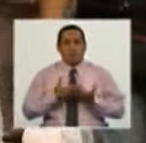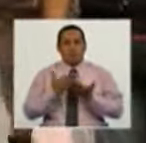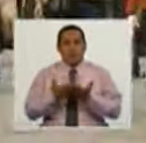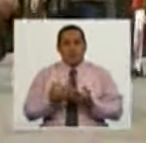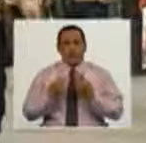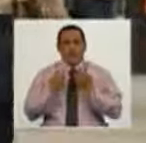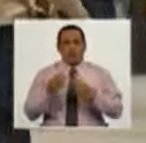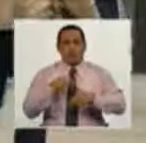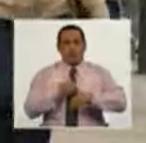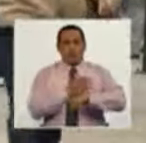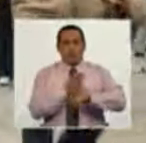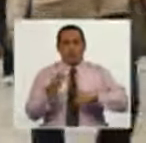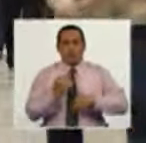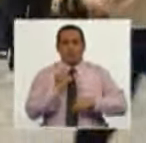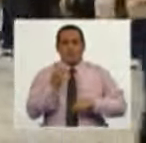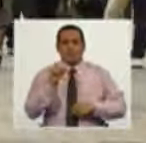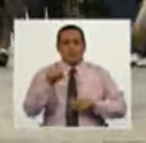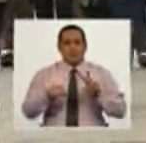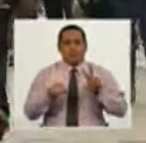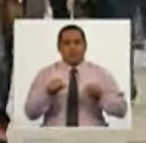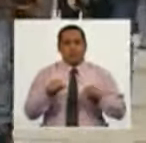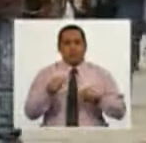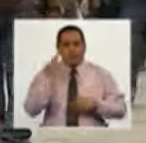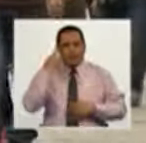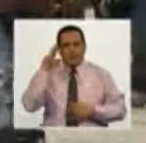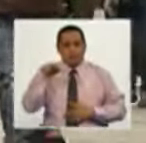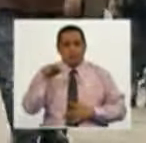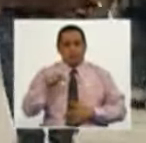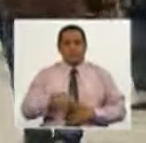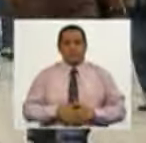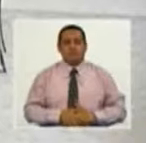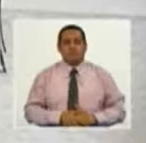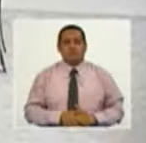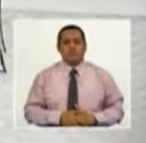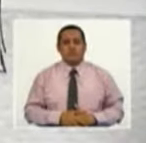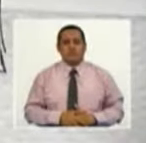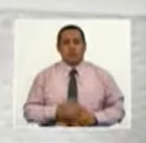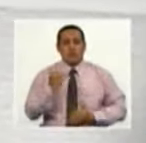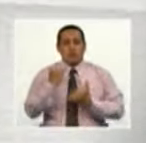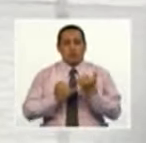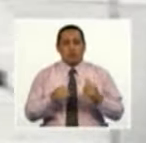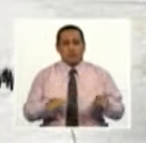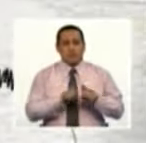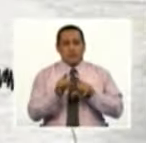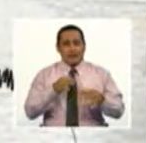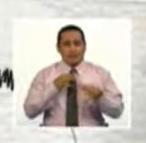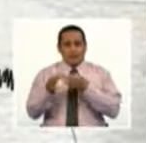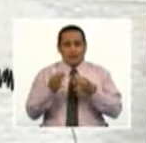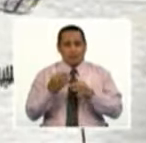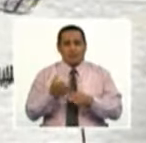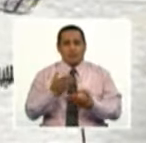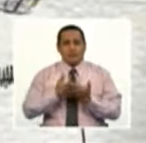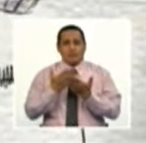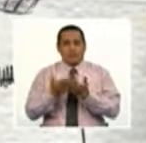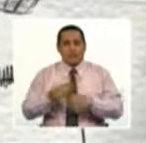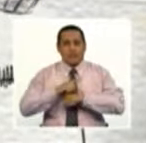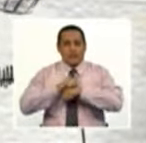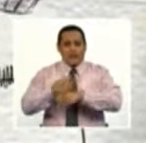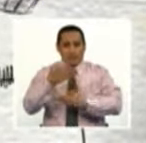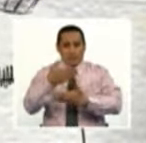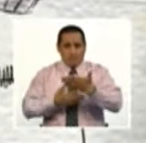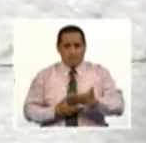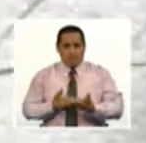podemos determinar que un plazo sea o no razonable. Por último, podemos señalar que tras el principio